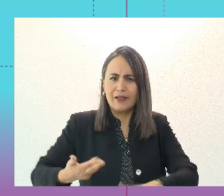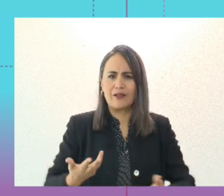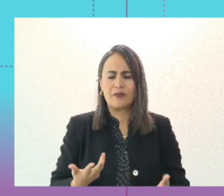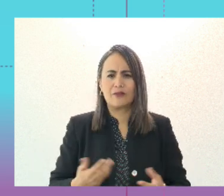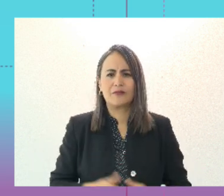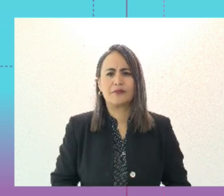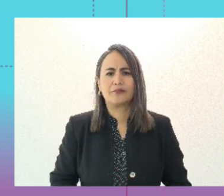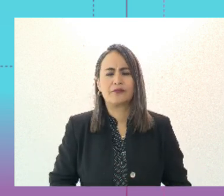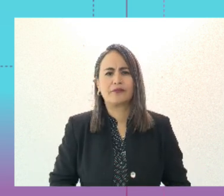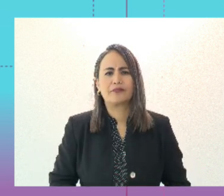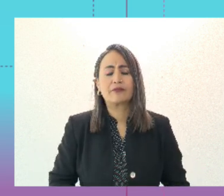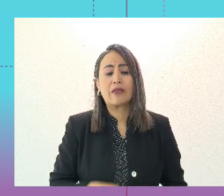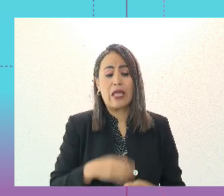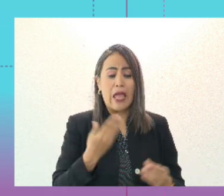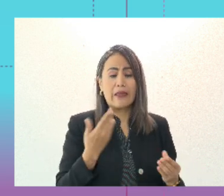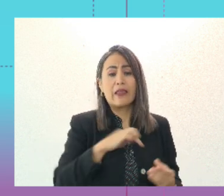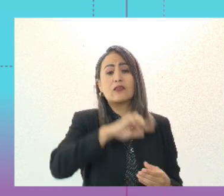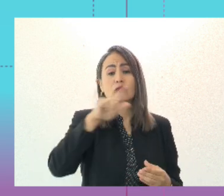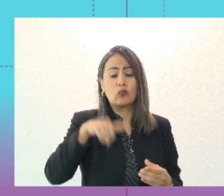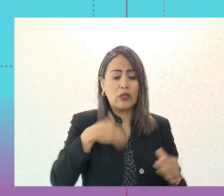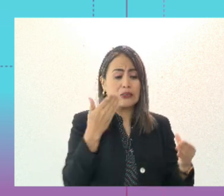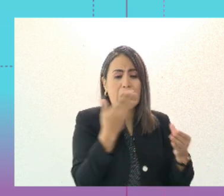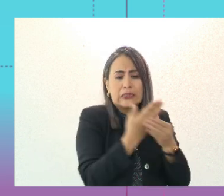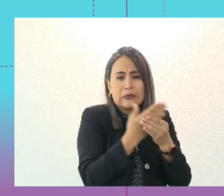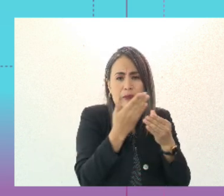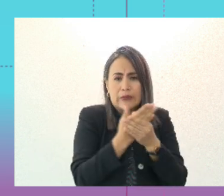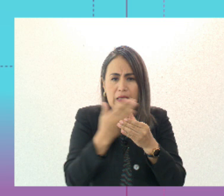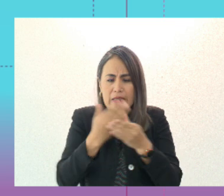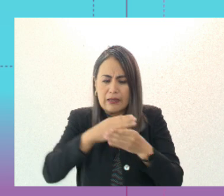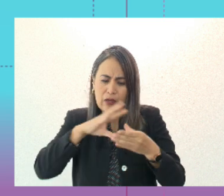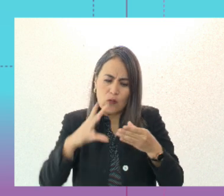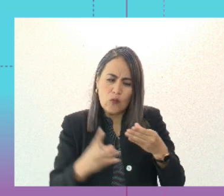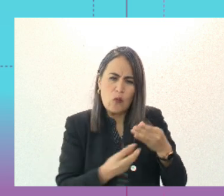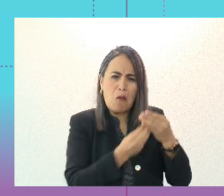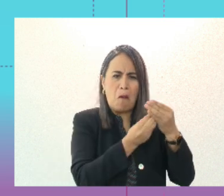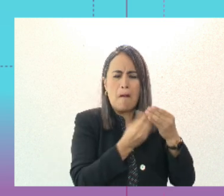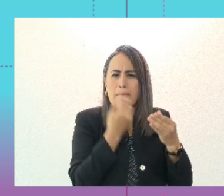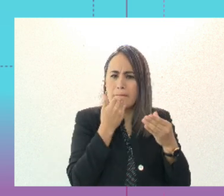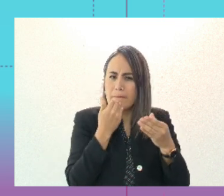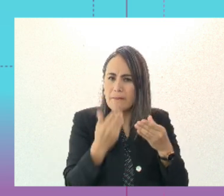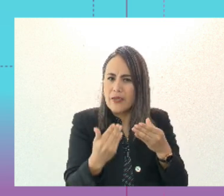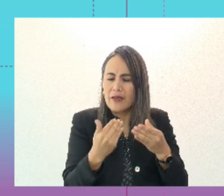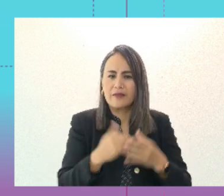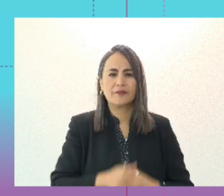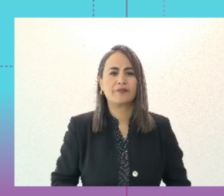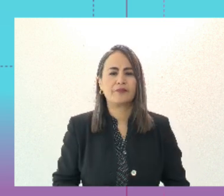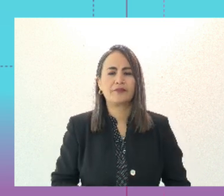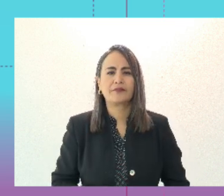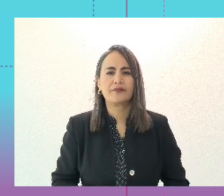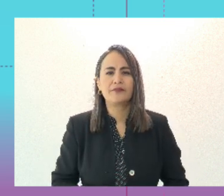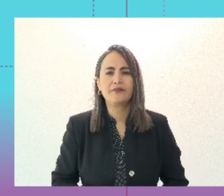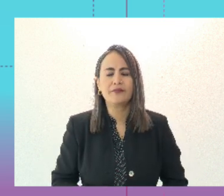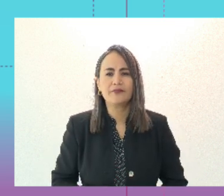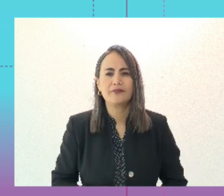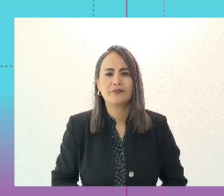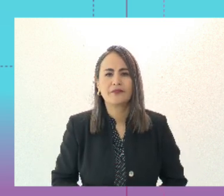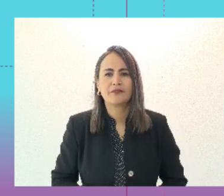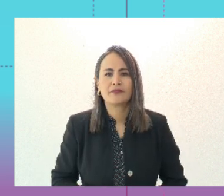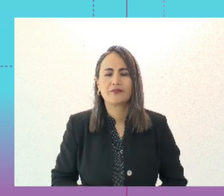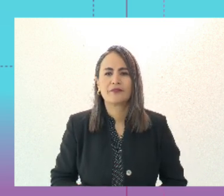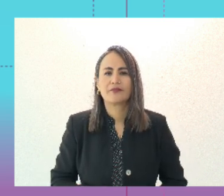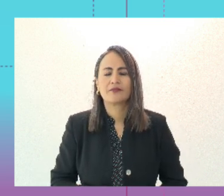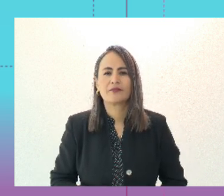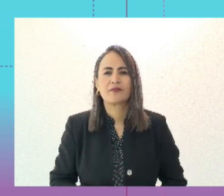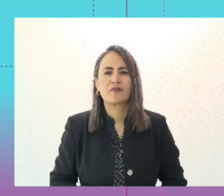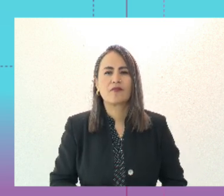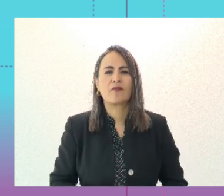precisamente esos expedientes, esa integración de los asuntos. Y vale la pena comentar en ese